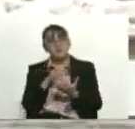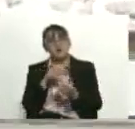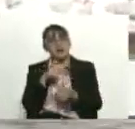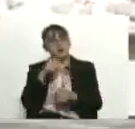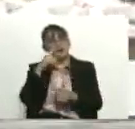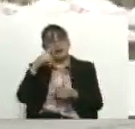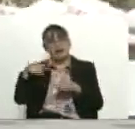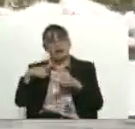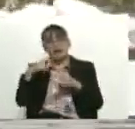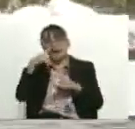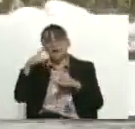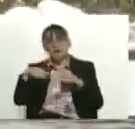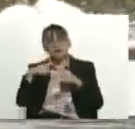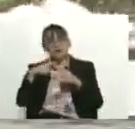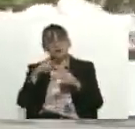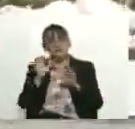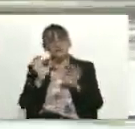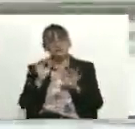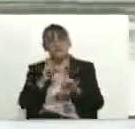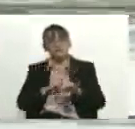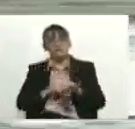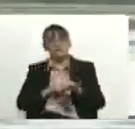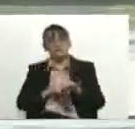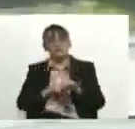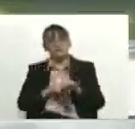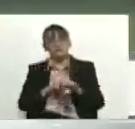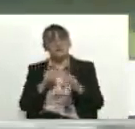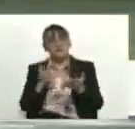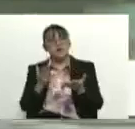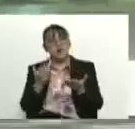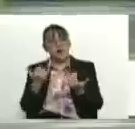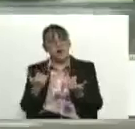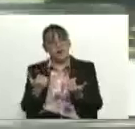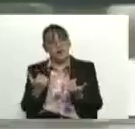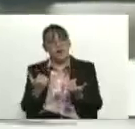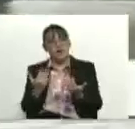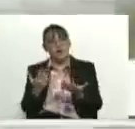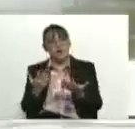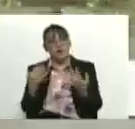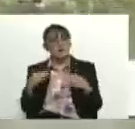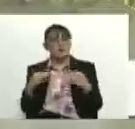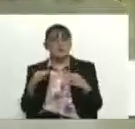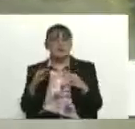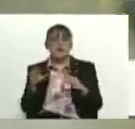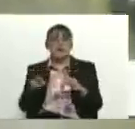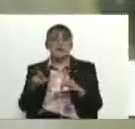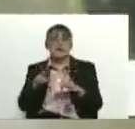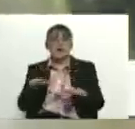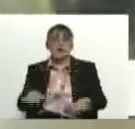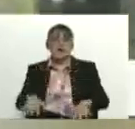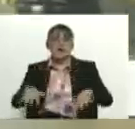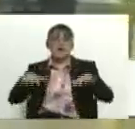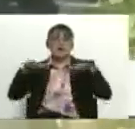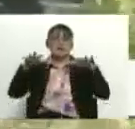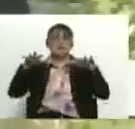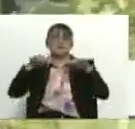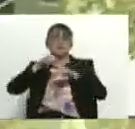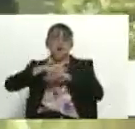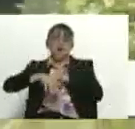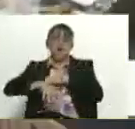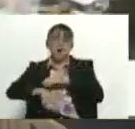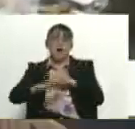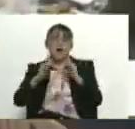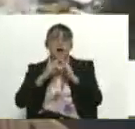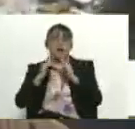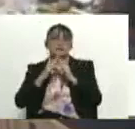en cada año específicamente en el tiempo de invierno puesto que por naturaleza el río crece y se inundan las